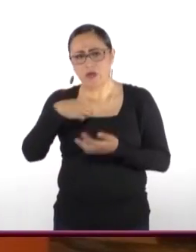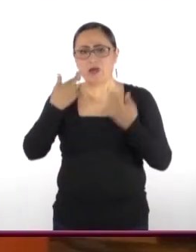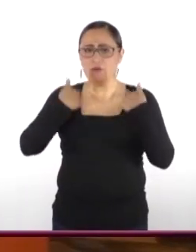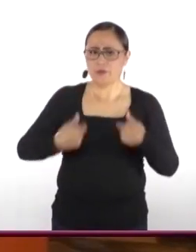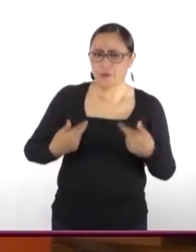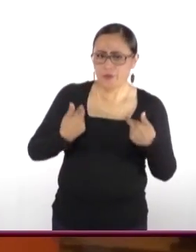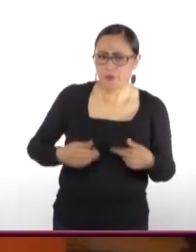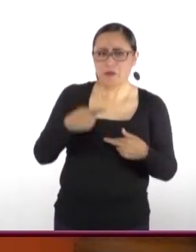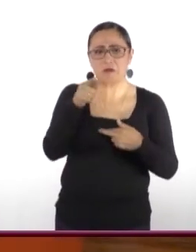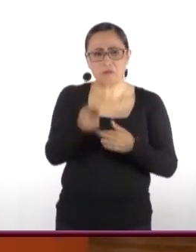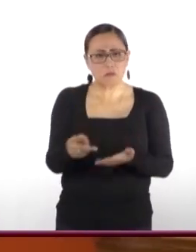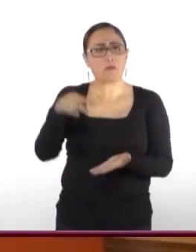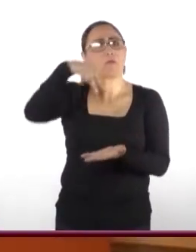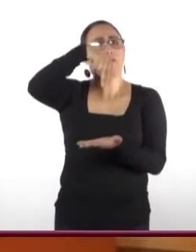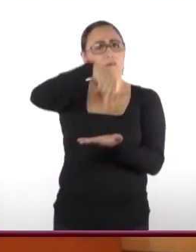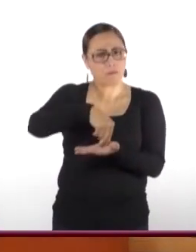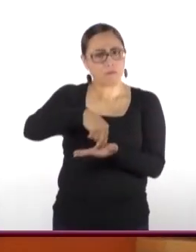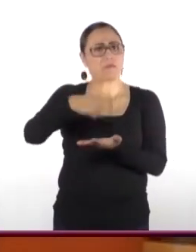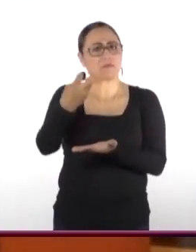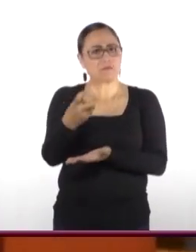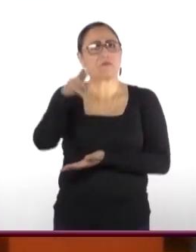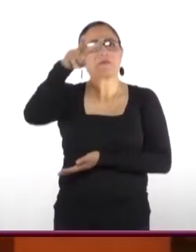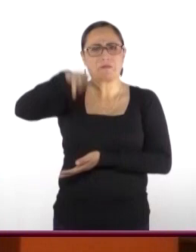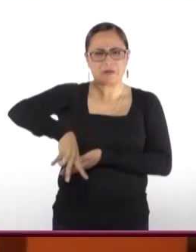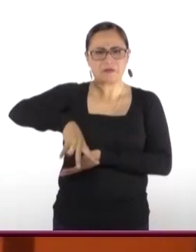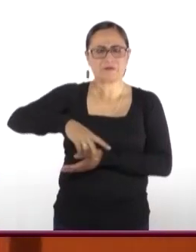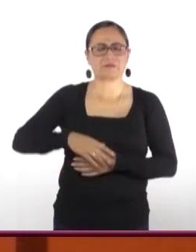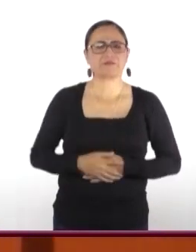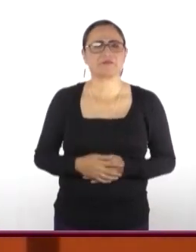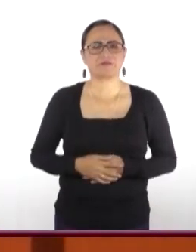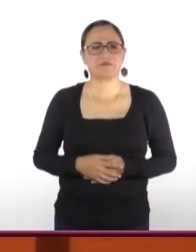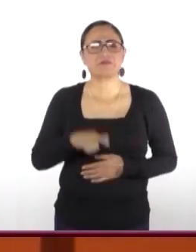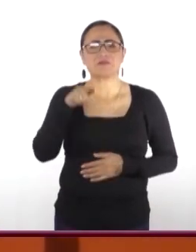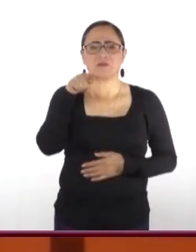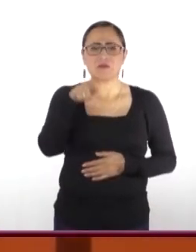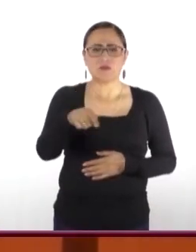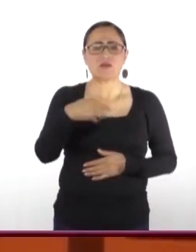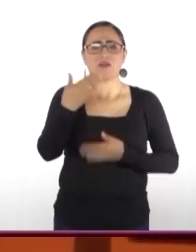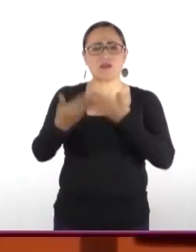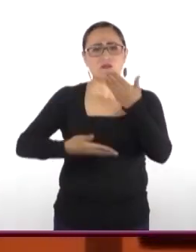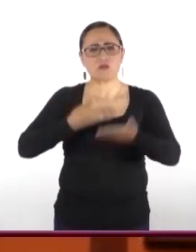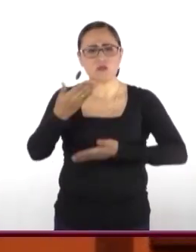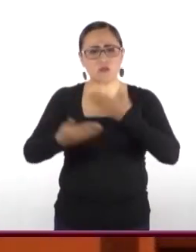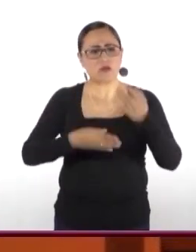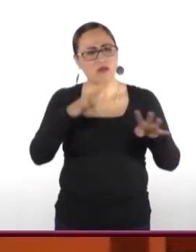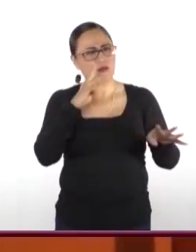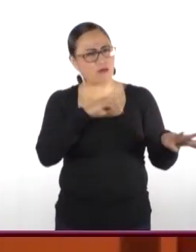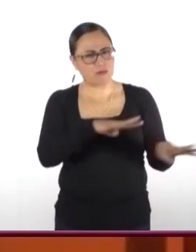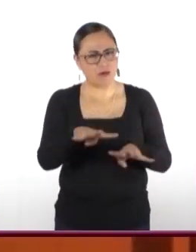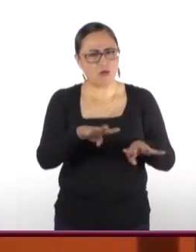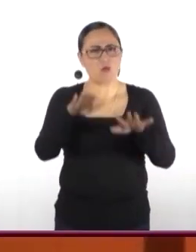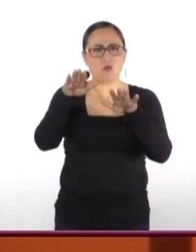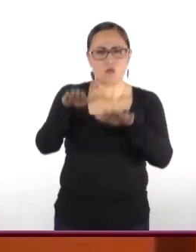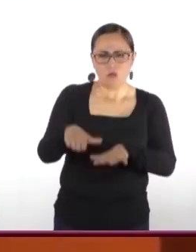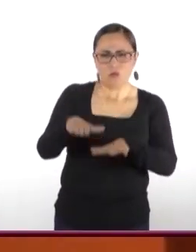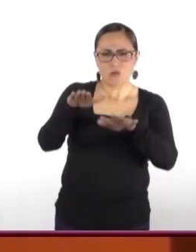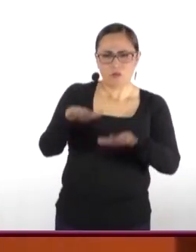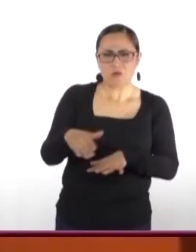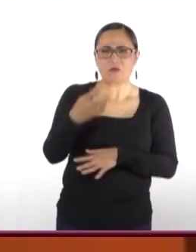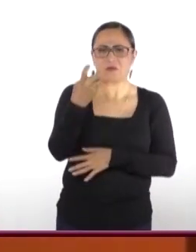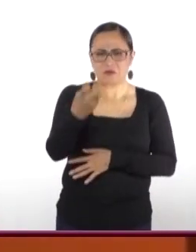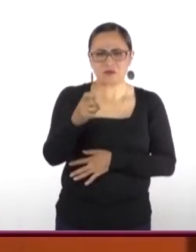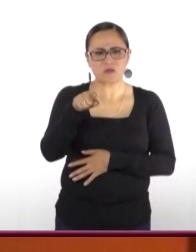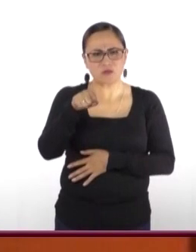que vestir. Con eso estarás en pie, serás verdadero. Con eso andarás. Con eso se hablará de ti, se te